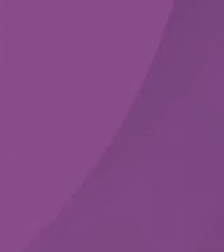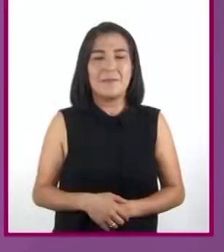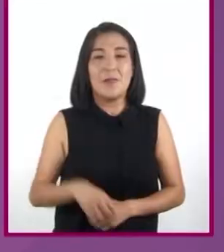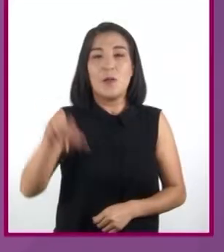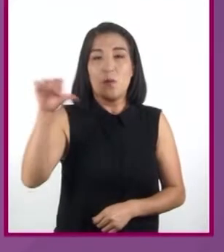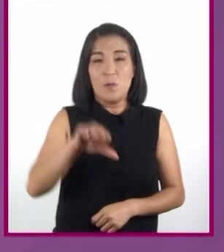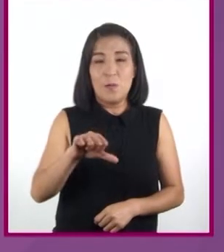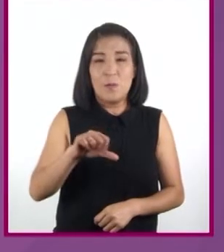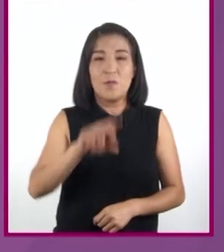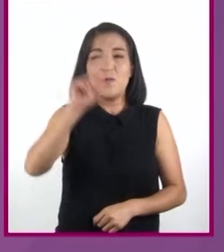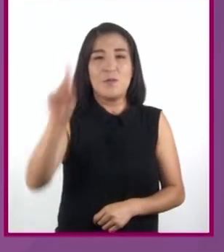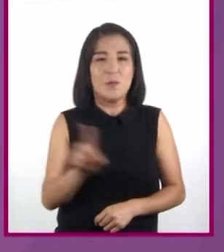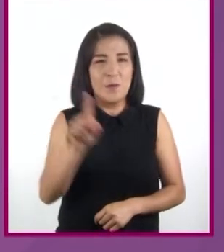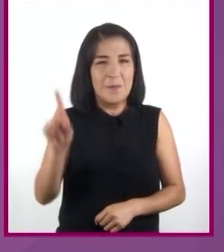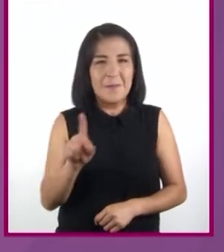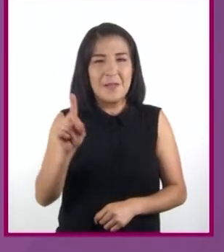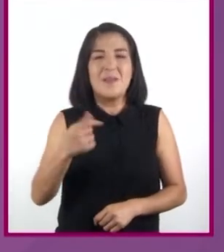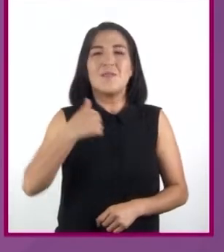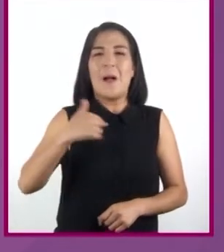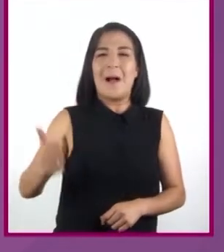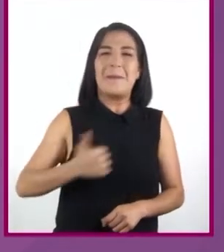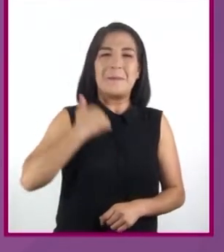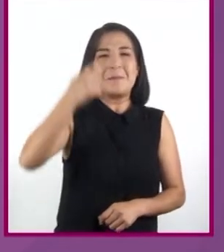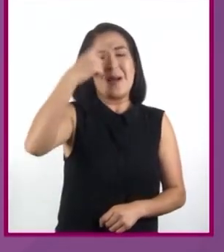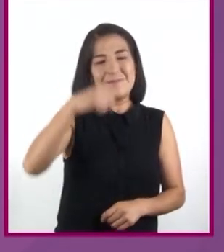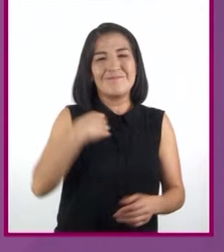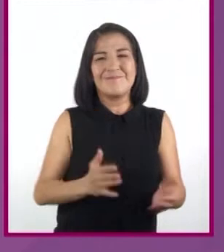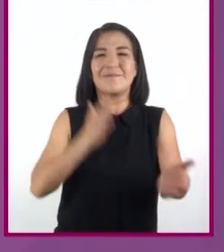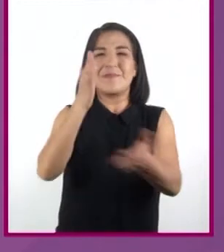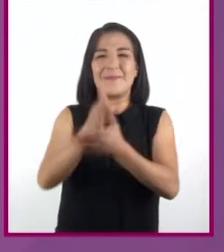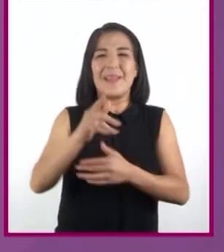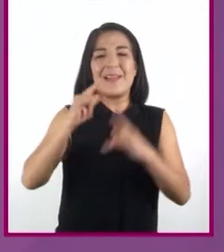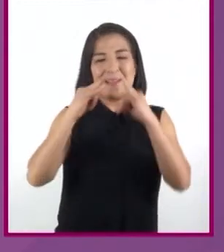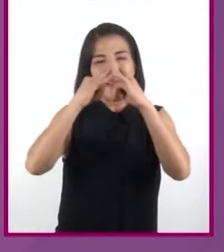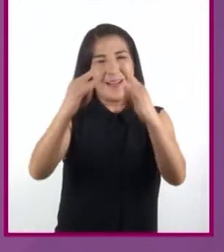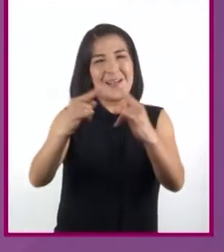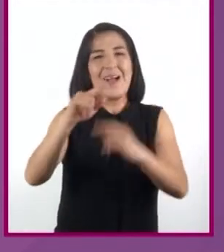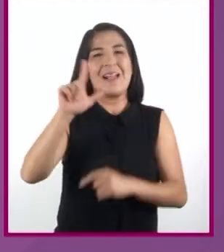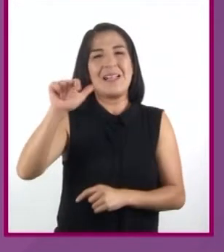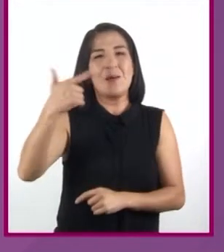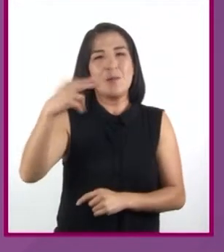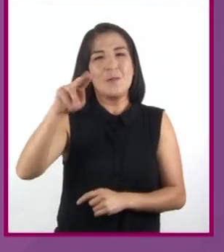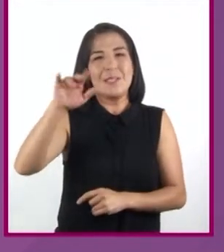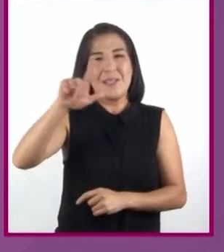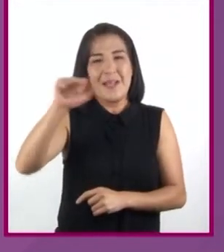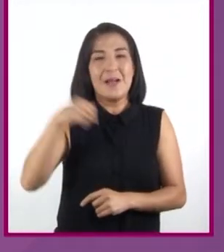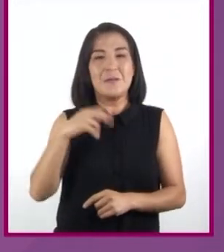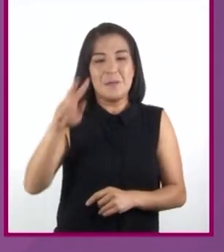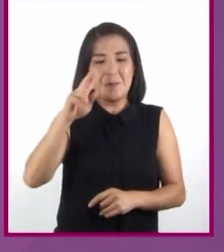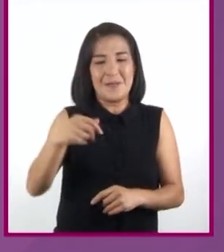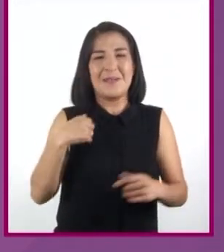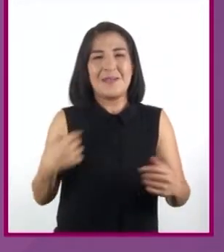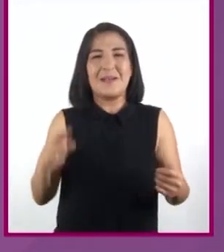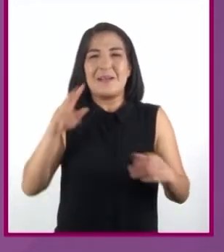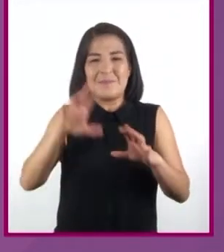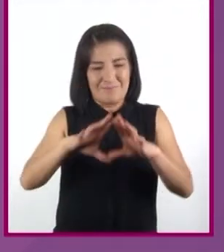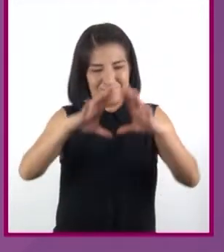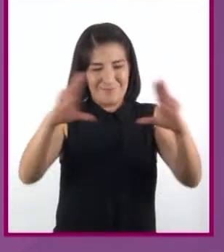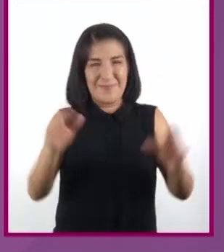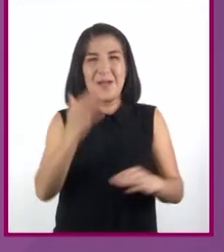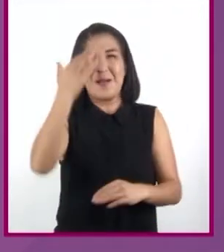Hoy, domingo, aproveché para ir a la Lagunilla. Encontré el Chac Mole en la tienducha que me señaló